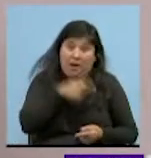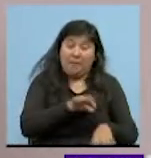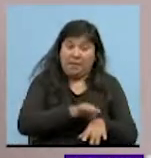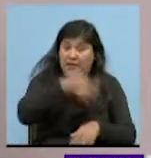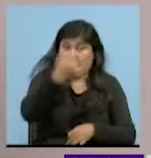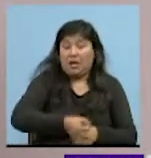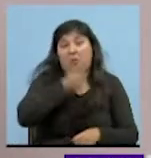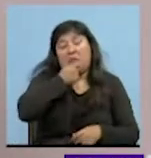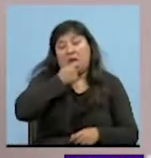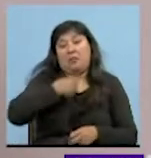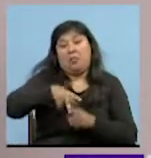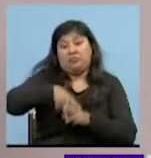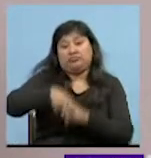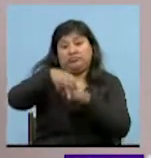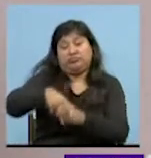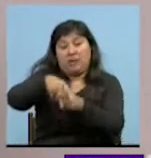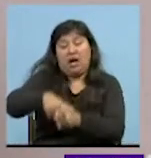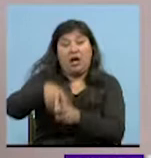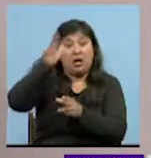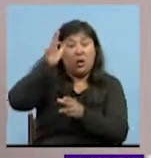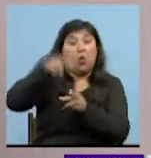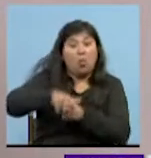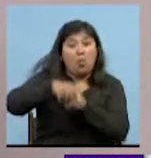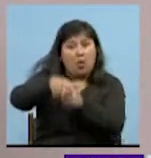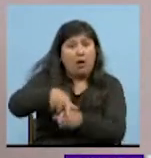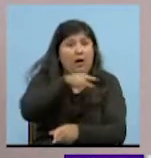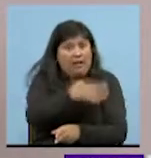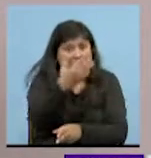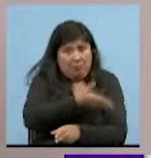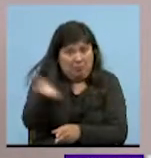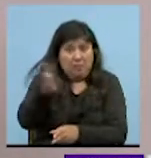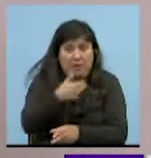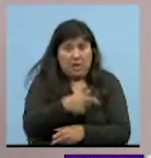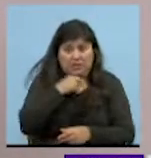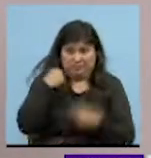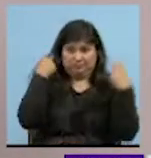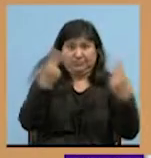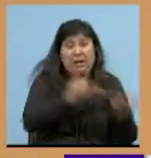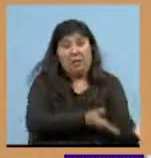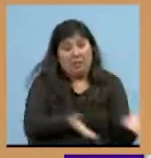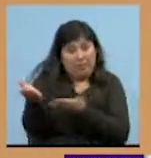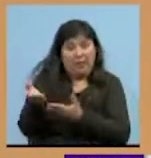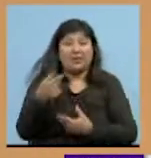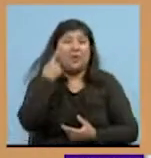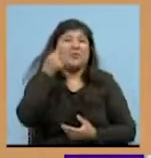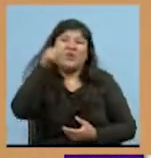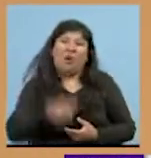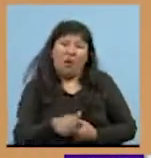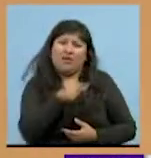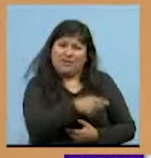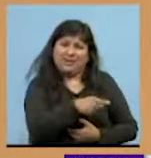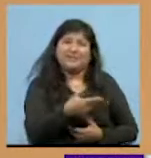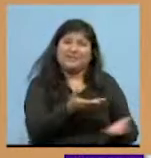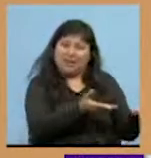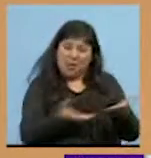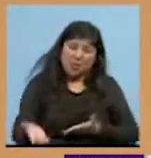de Tilcara, lo hacen varios días, sufriendo todas las inclemencias del tiempo. Por eso hoy con gusto la recibimos, doctora Carmen